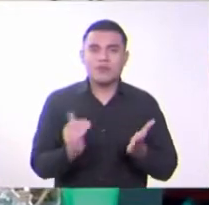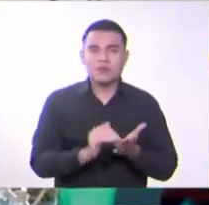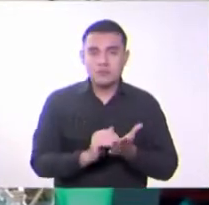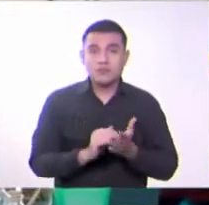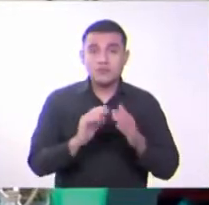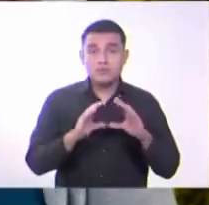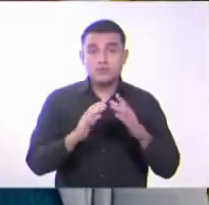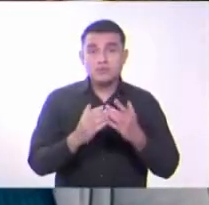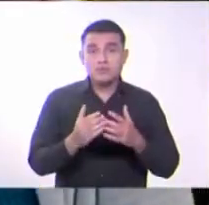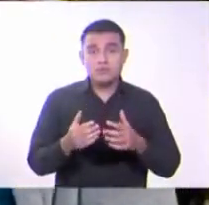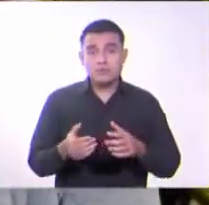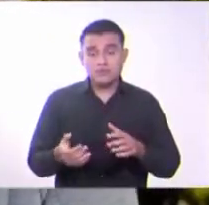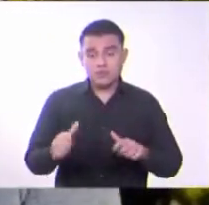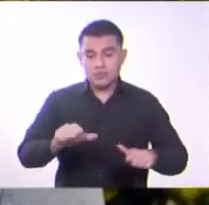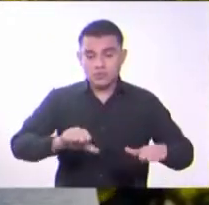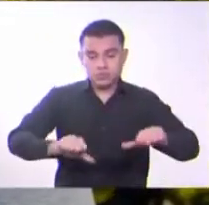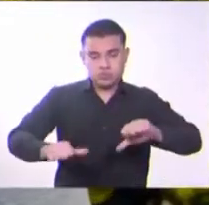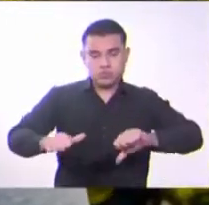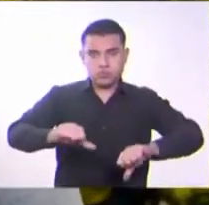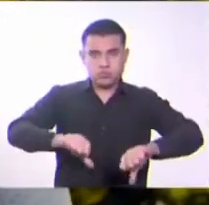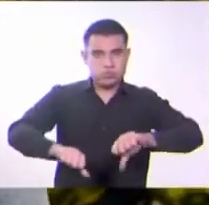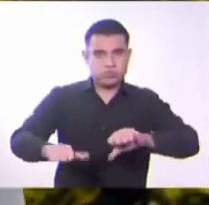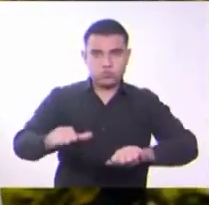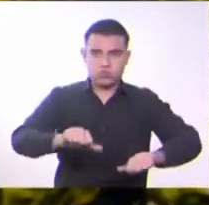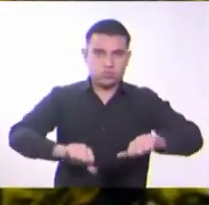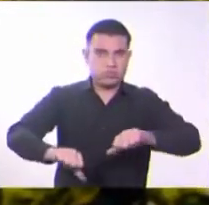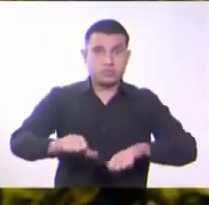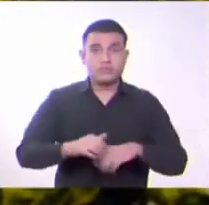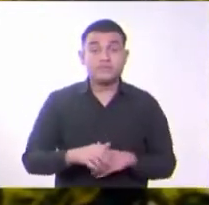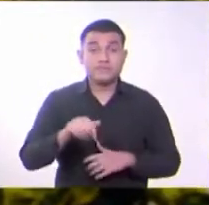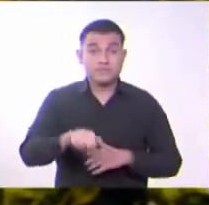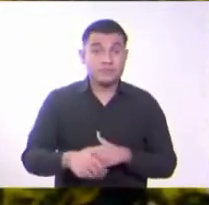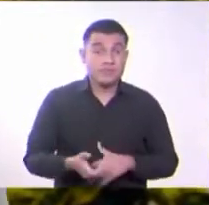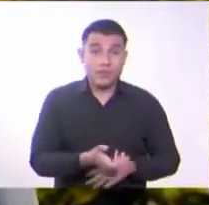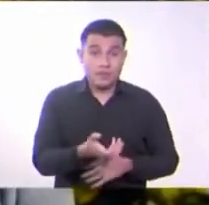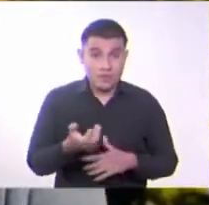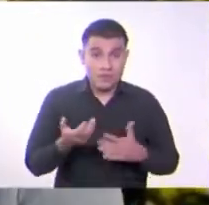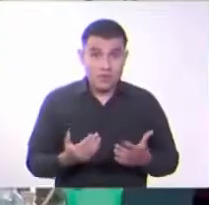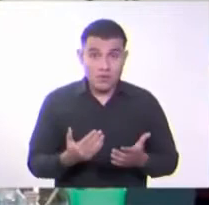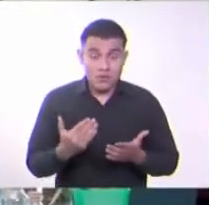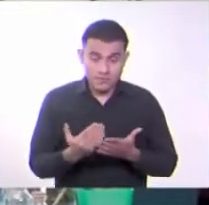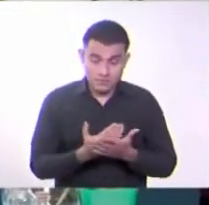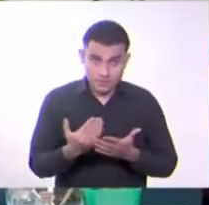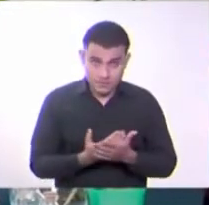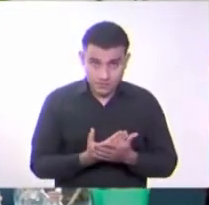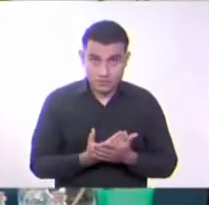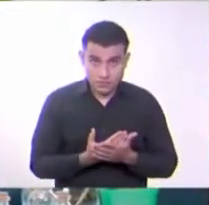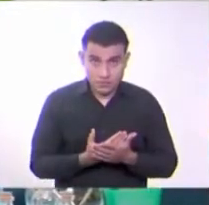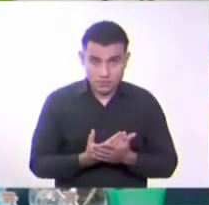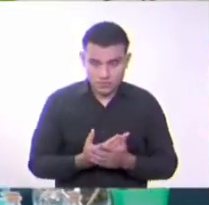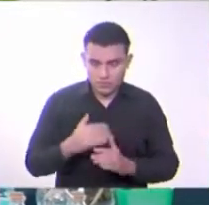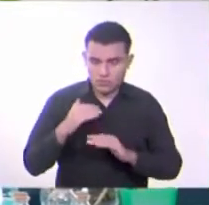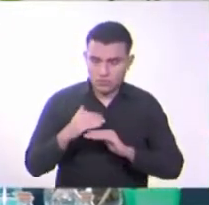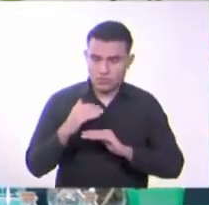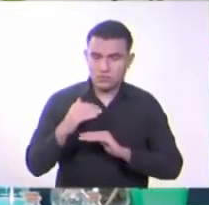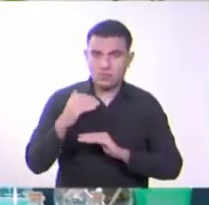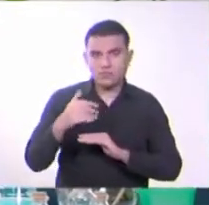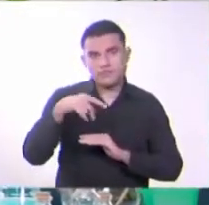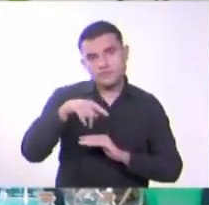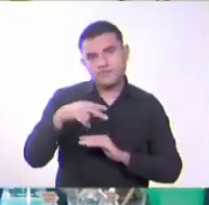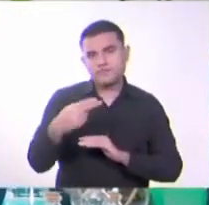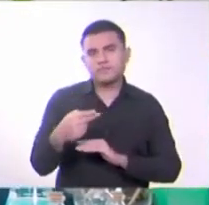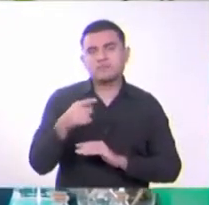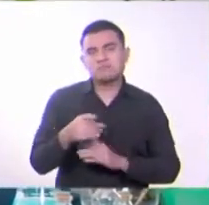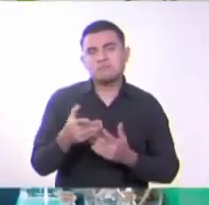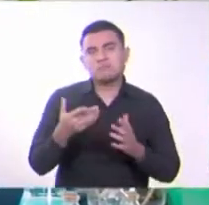química. Ahora lo que vamos a estudiar es la escala de pH. Seguramente han escuchado o han leído en